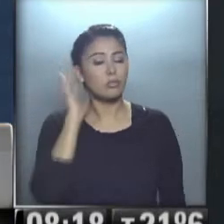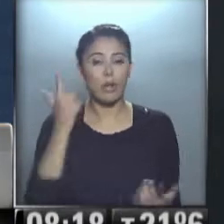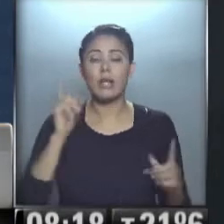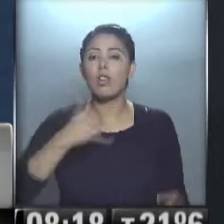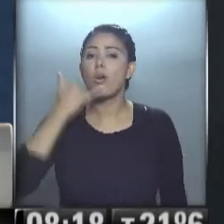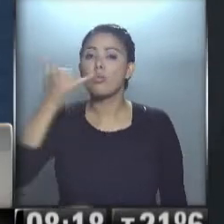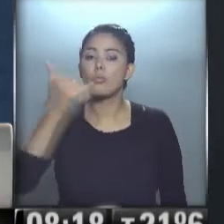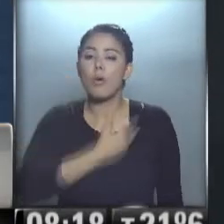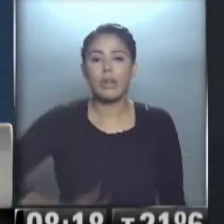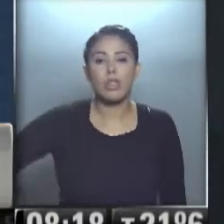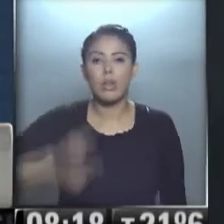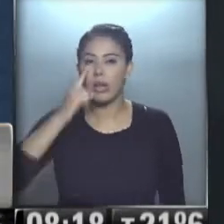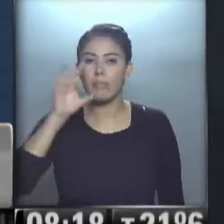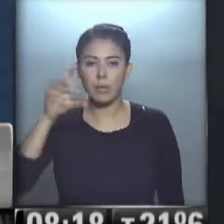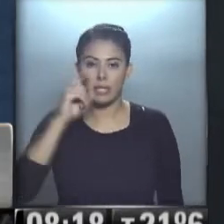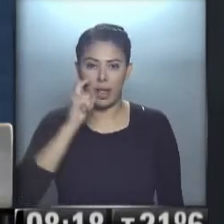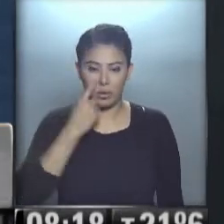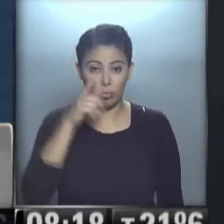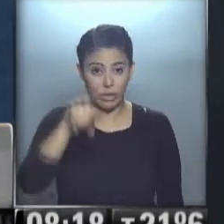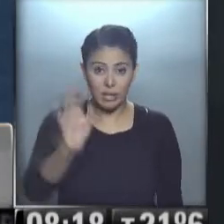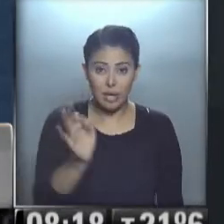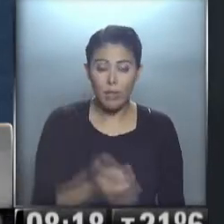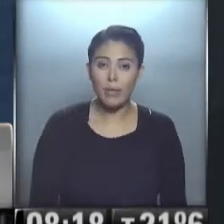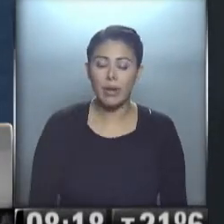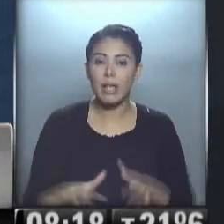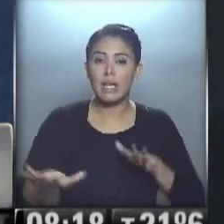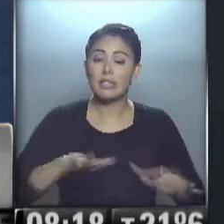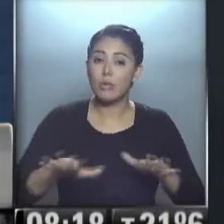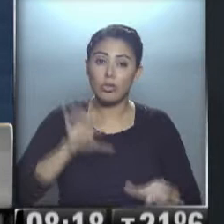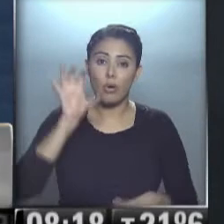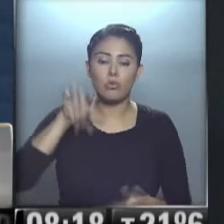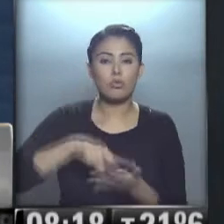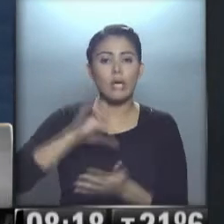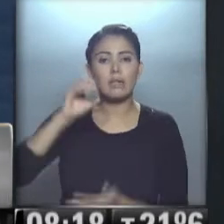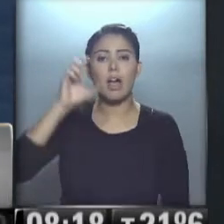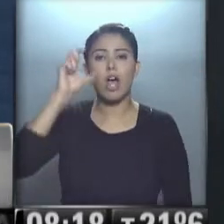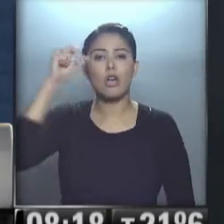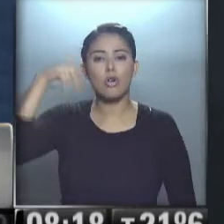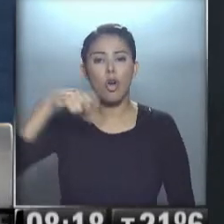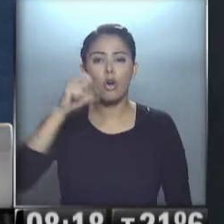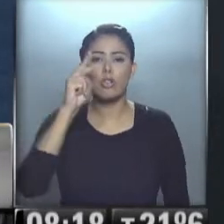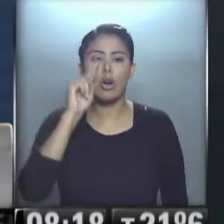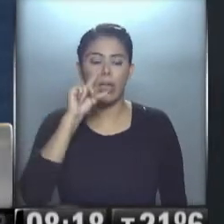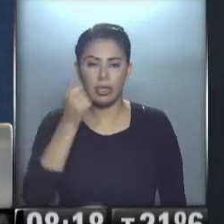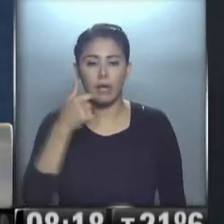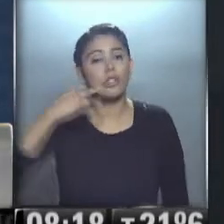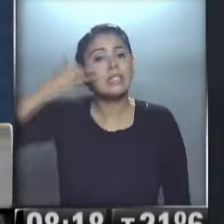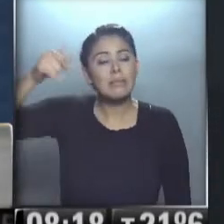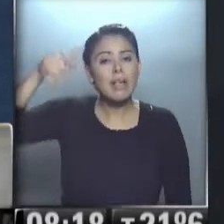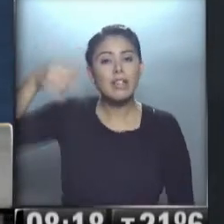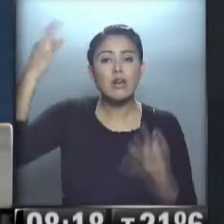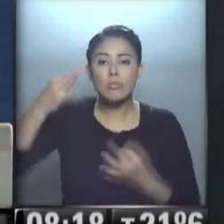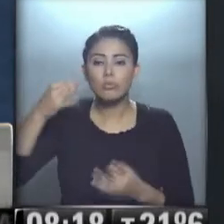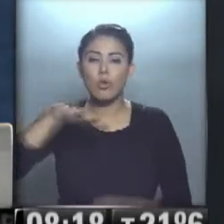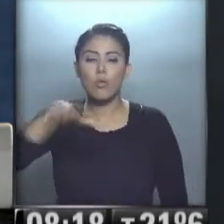Uribarri, porque ustedes saben que ha ocurrido un episodio en Concordia, y lo estaba haciendo precisamente cuando él se estaba dirigiendo